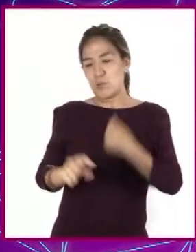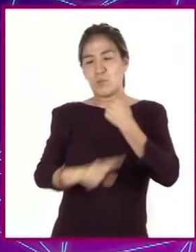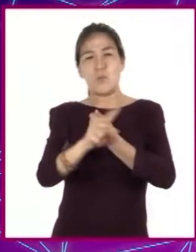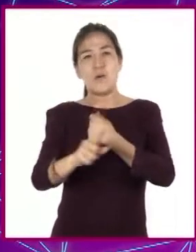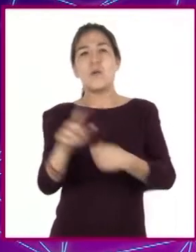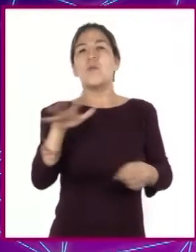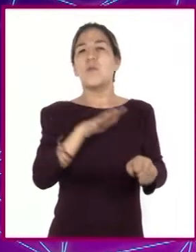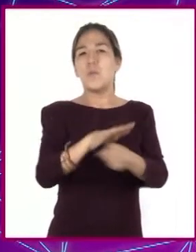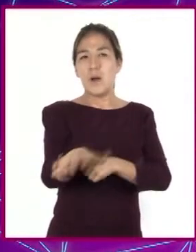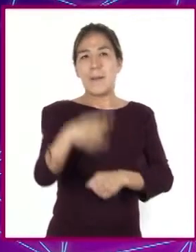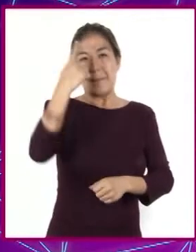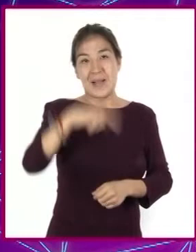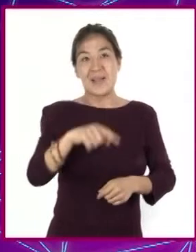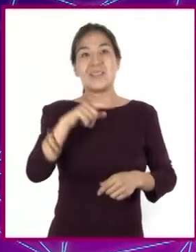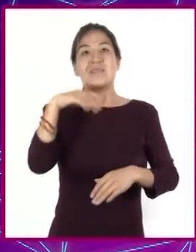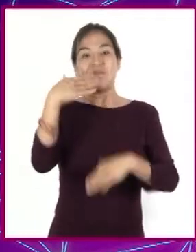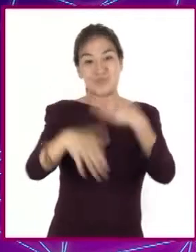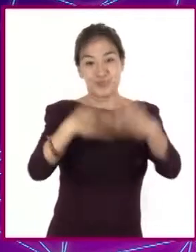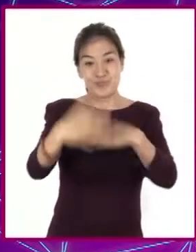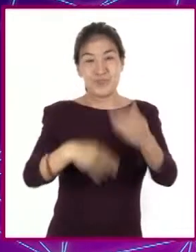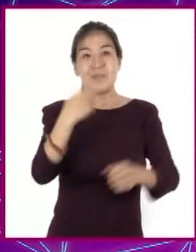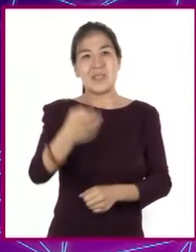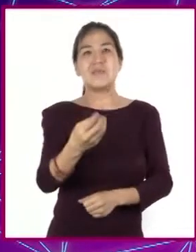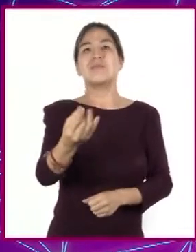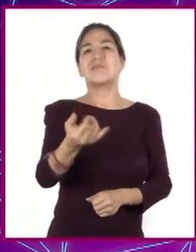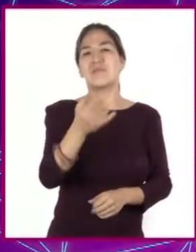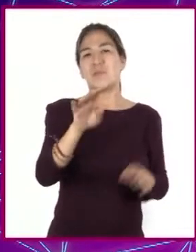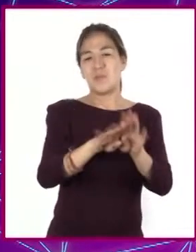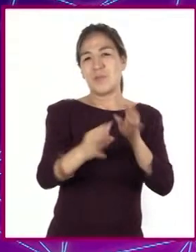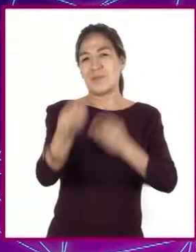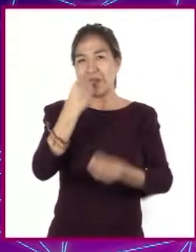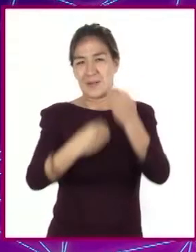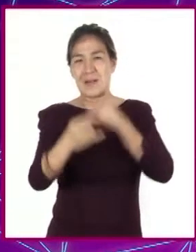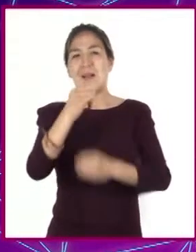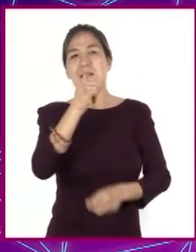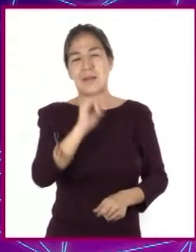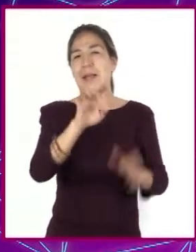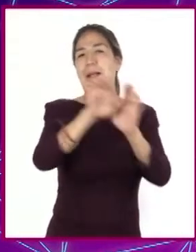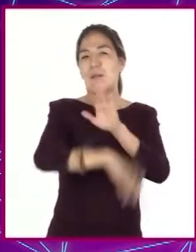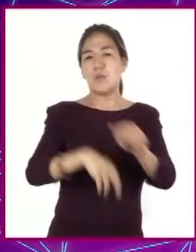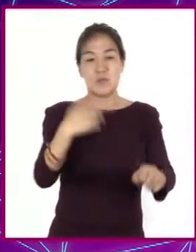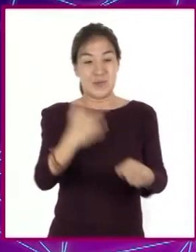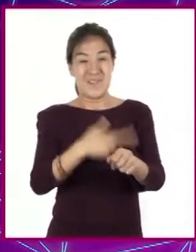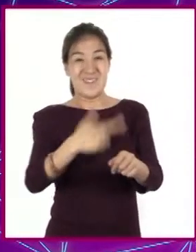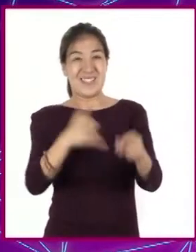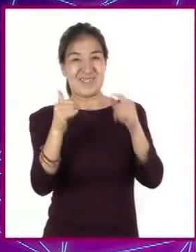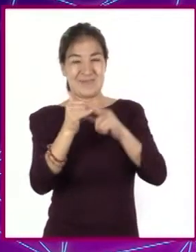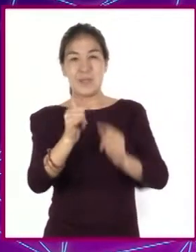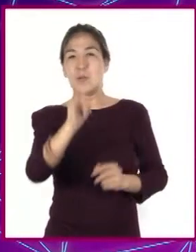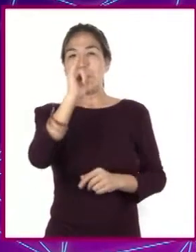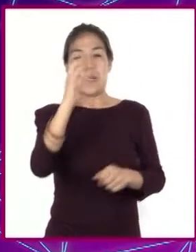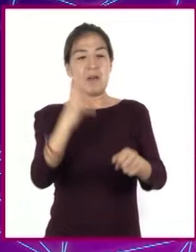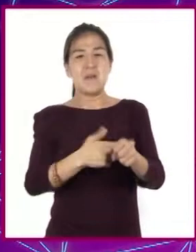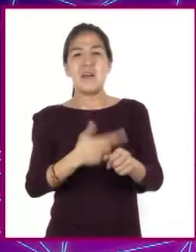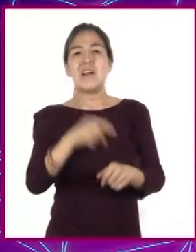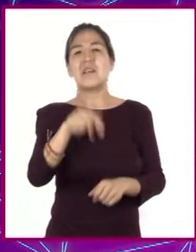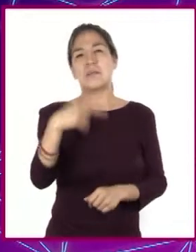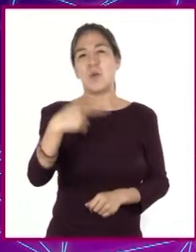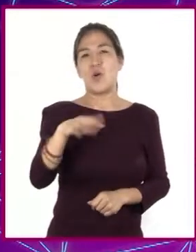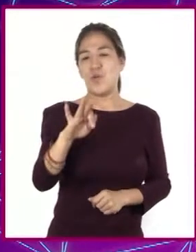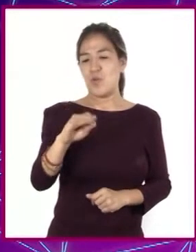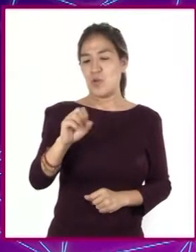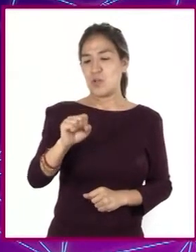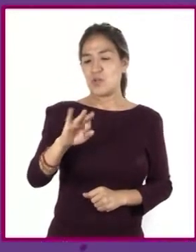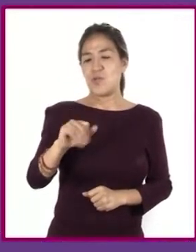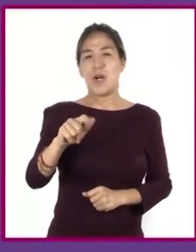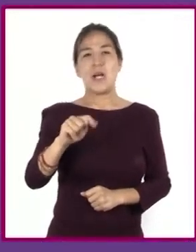que pueden venir con el consumo de estos productos. Por ejemplo, los refrescos suelen tener muchos fosfatos porque